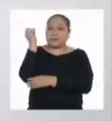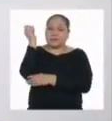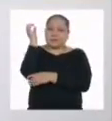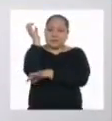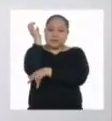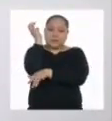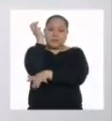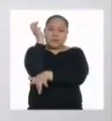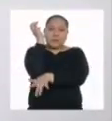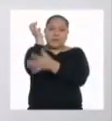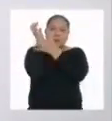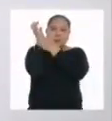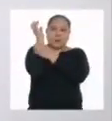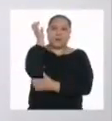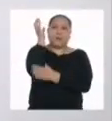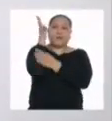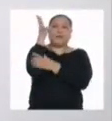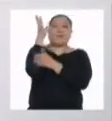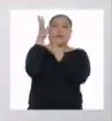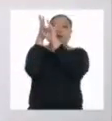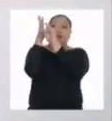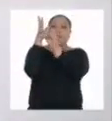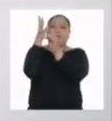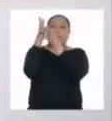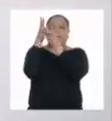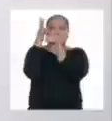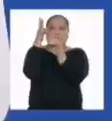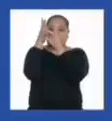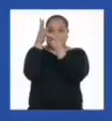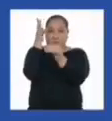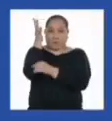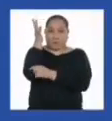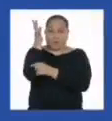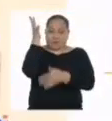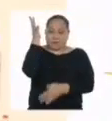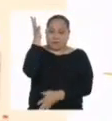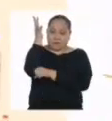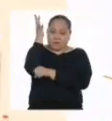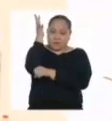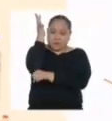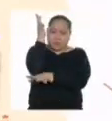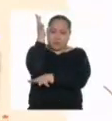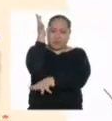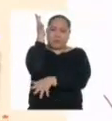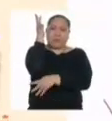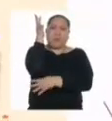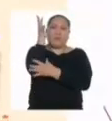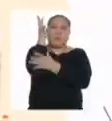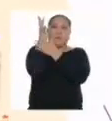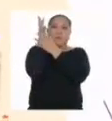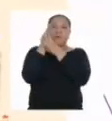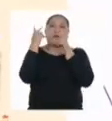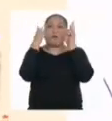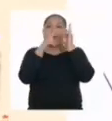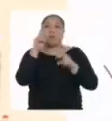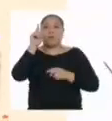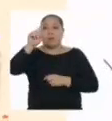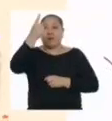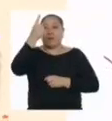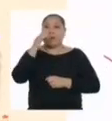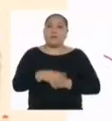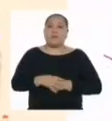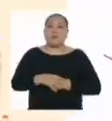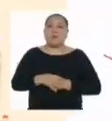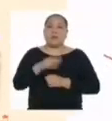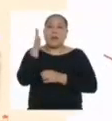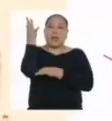raíz, el tallo y las hojas de la planta en sí. Como pueden ver, en primer